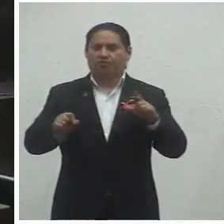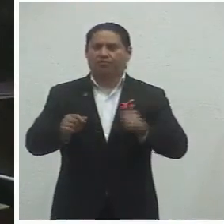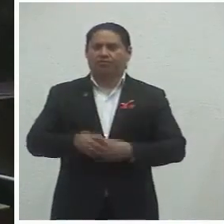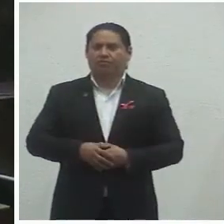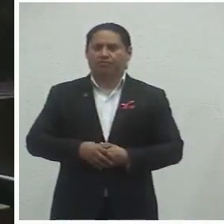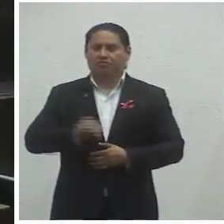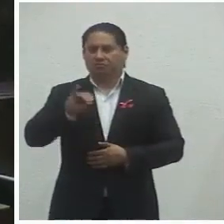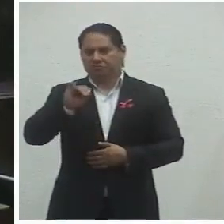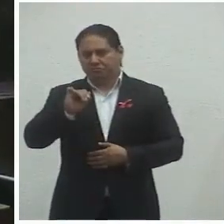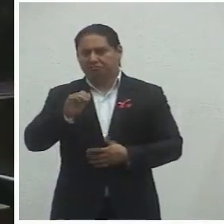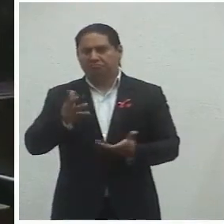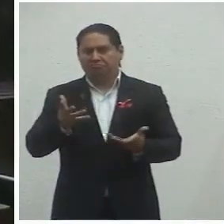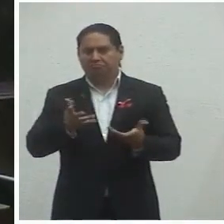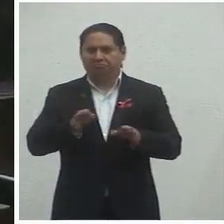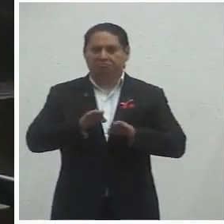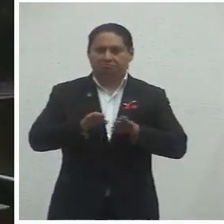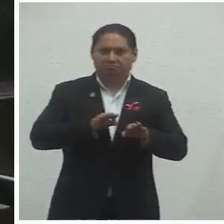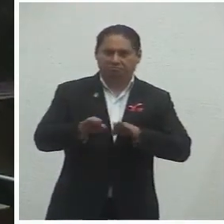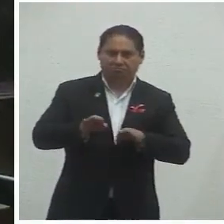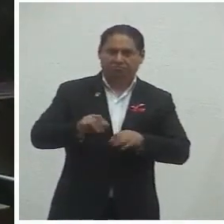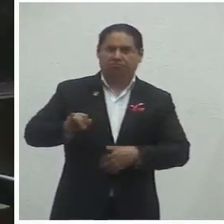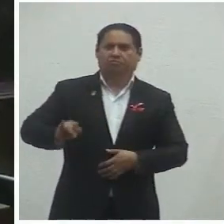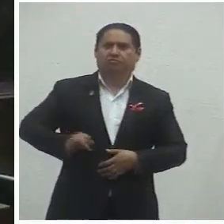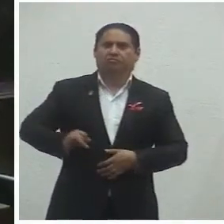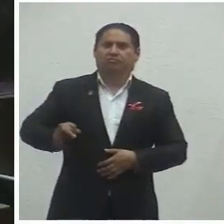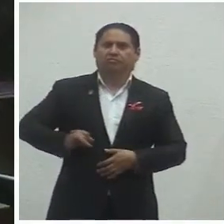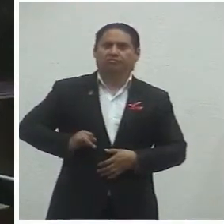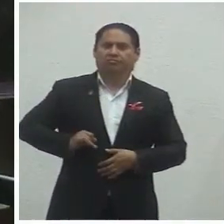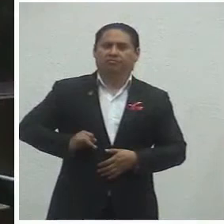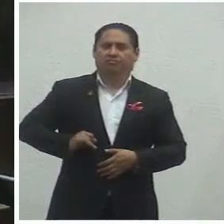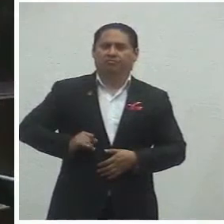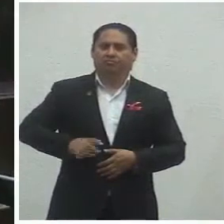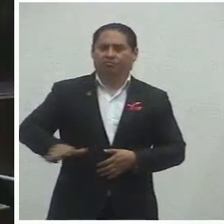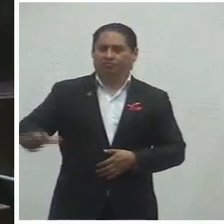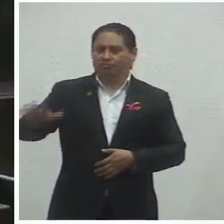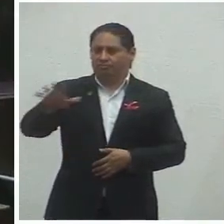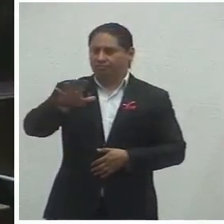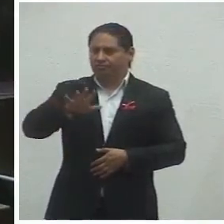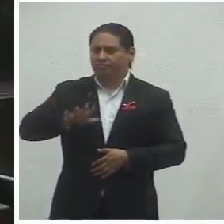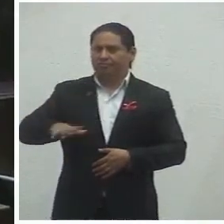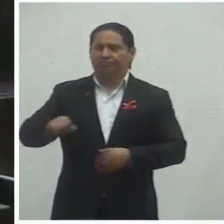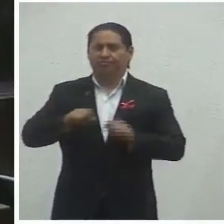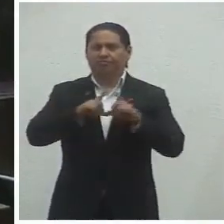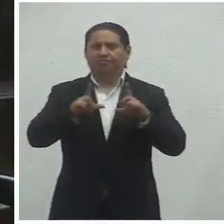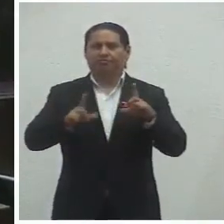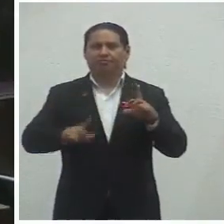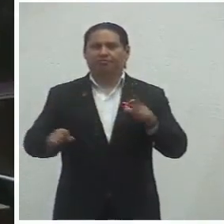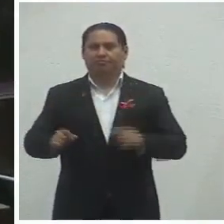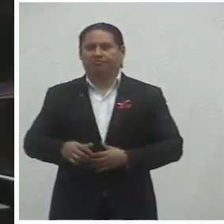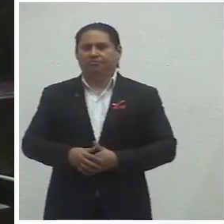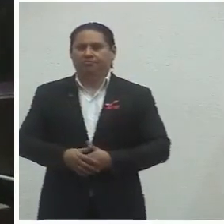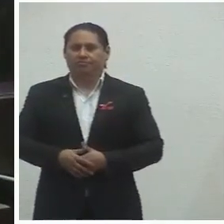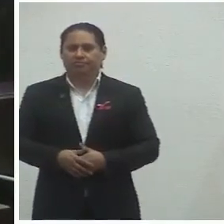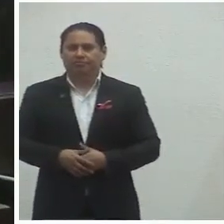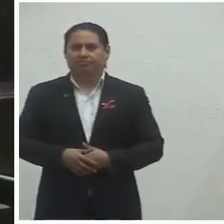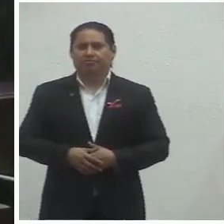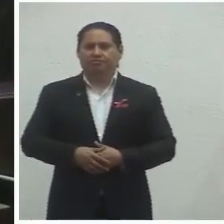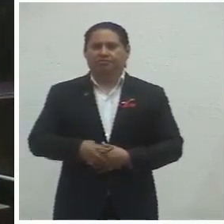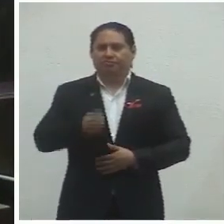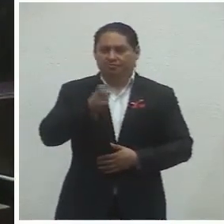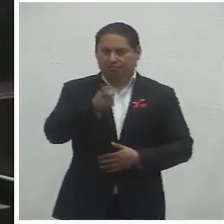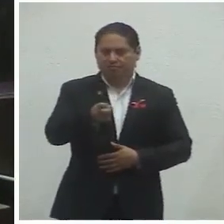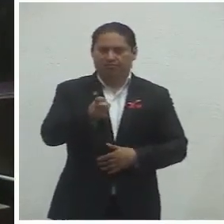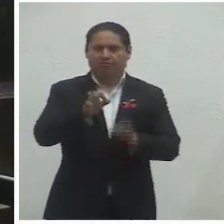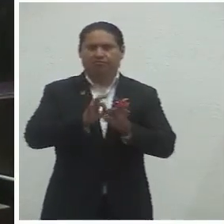adecuar sus desempeños a los intereses de la mayoría de las y los mexicanos. Por eso